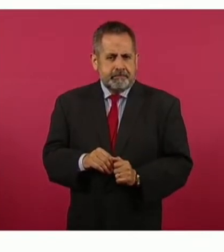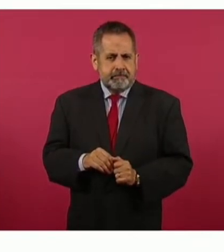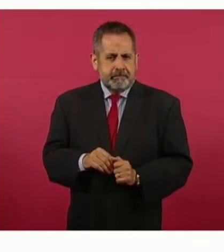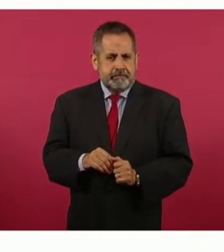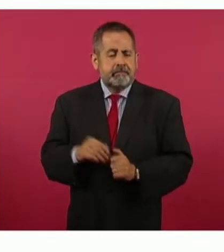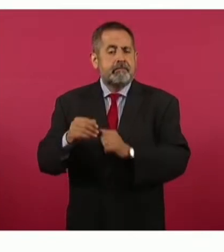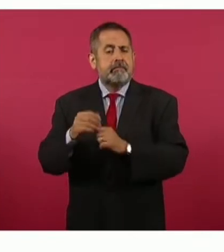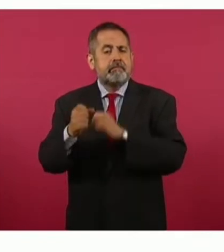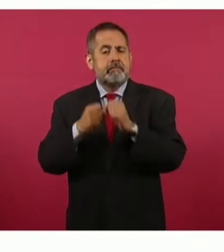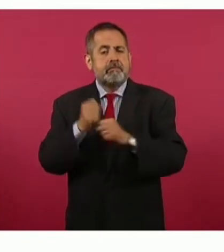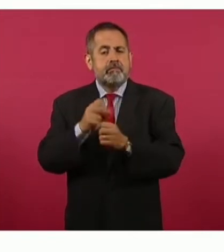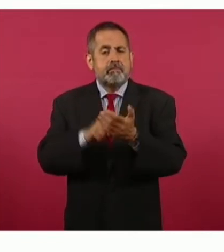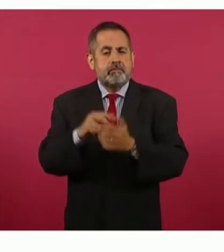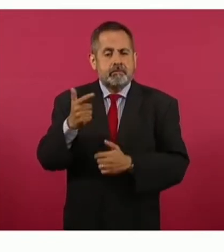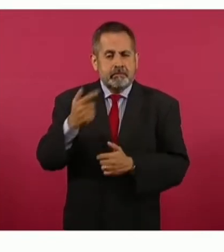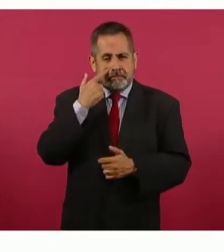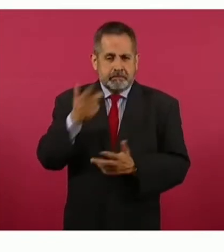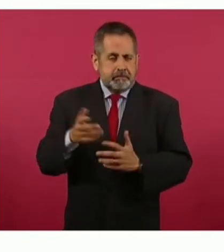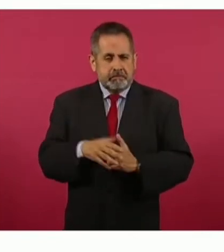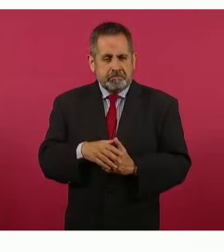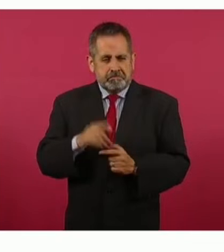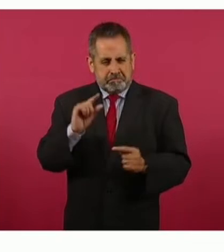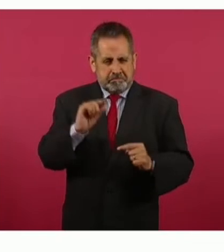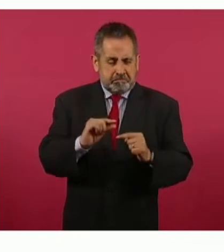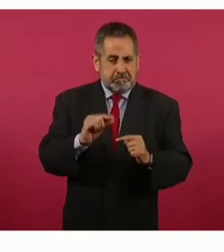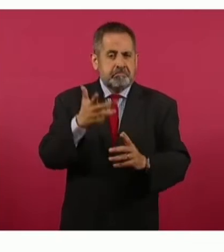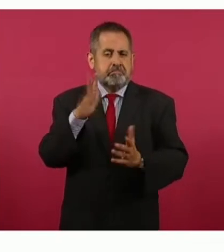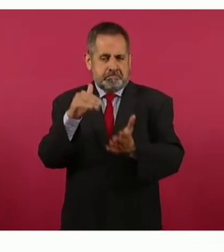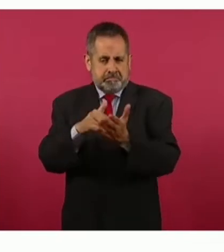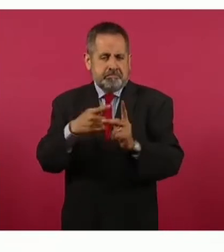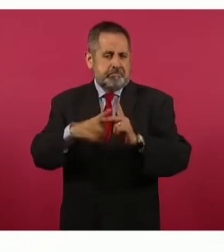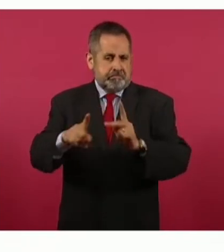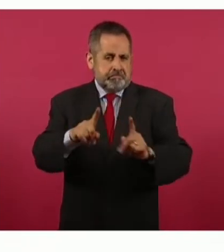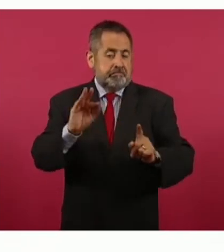Ya en el 2007, bueno, incluso estaba abajo, pero 10,000 empieza.